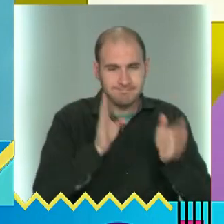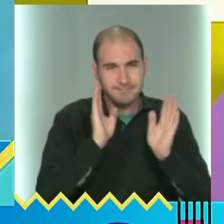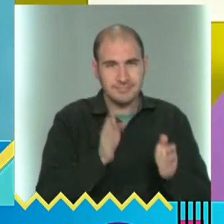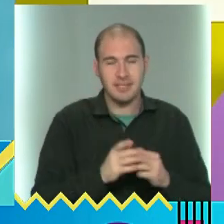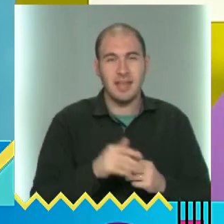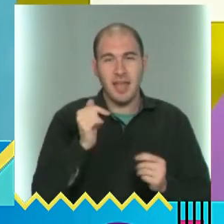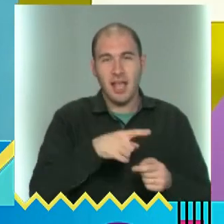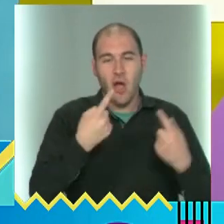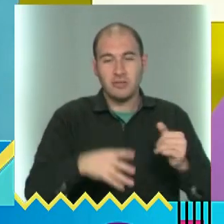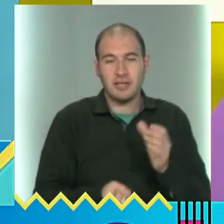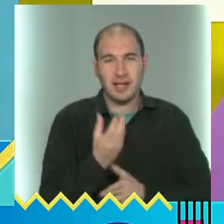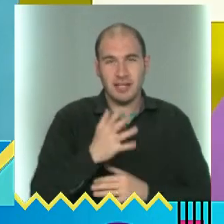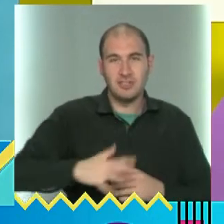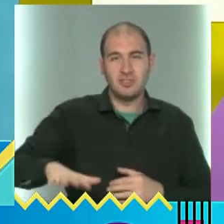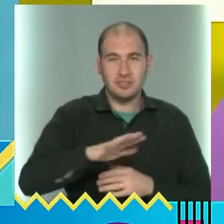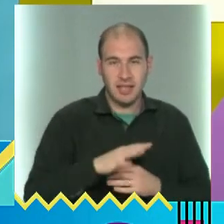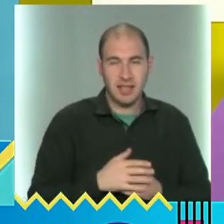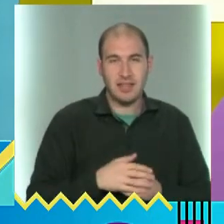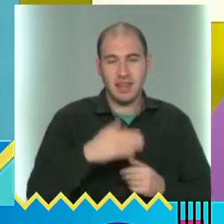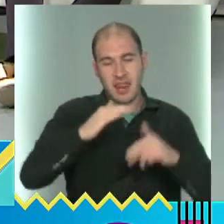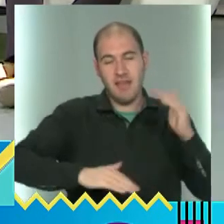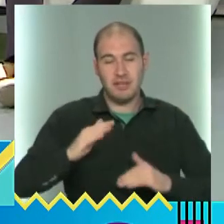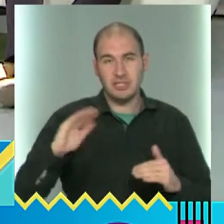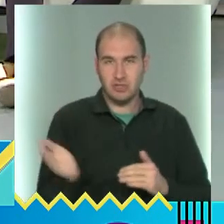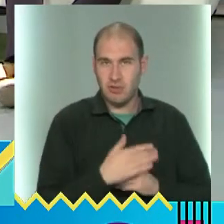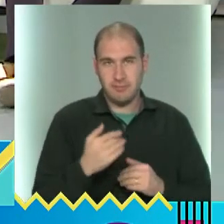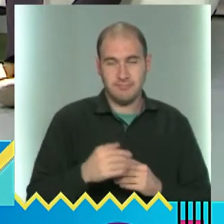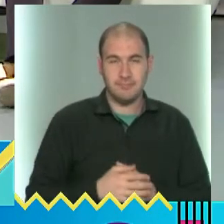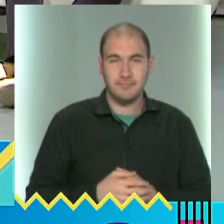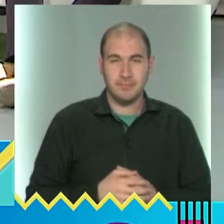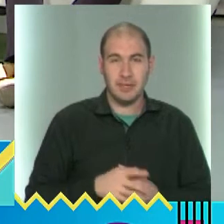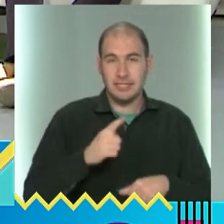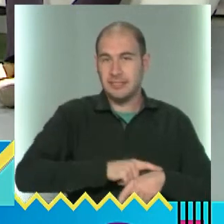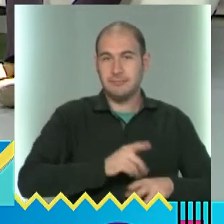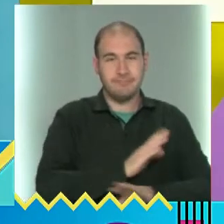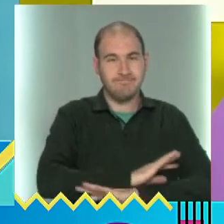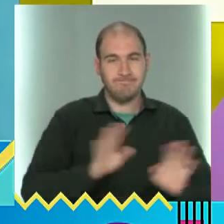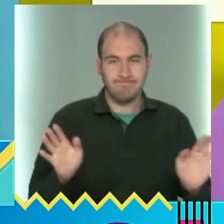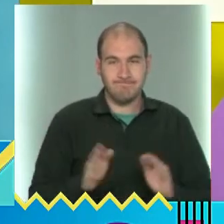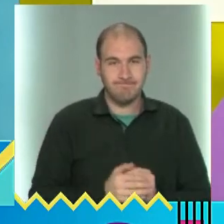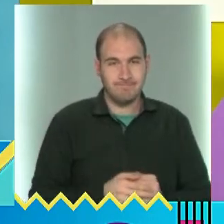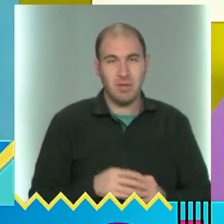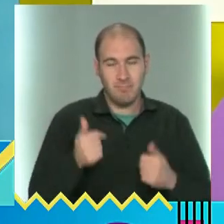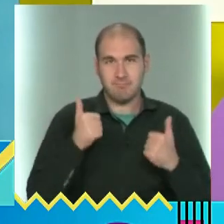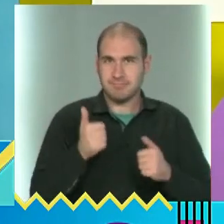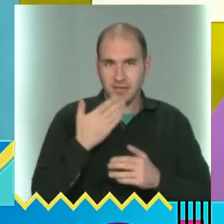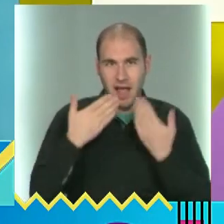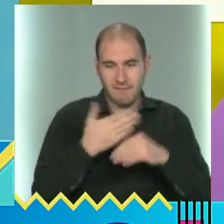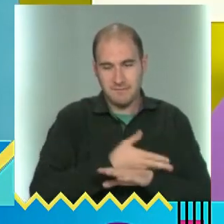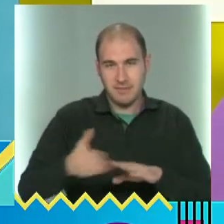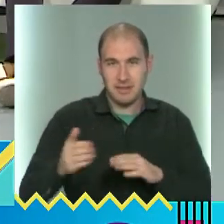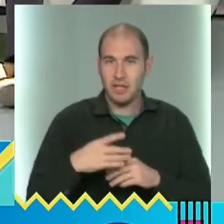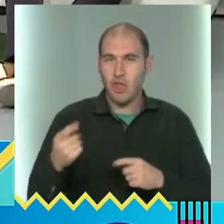generar un producto con impacto social en todos los niveles, como lo hemos estado viendo. No nos queda más tiempo. No. Estaría buenísimo seguir hablando un rato